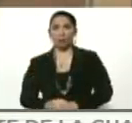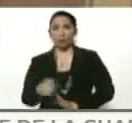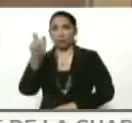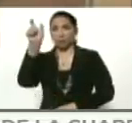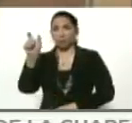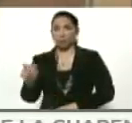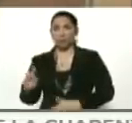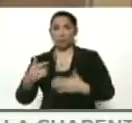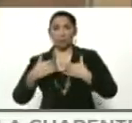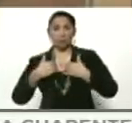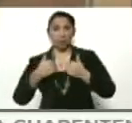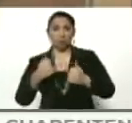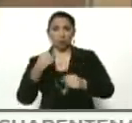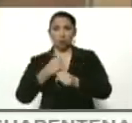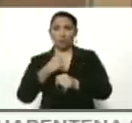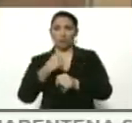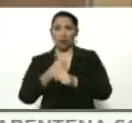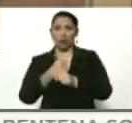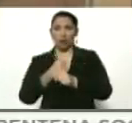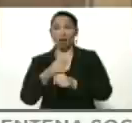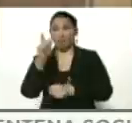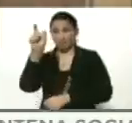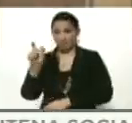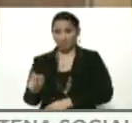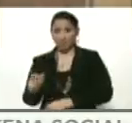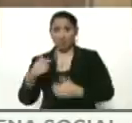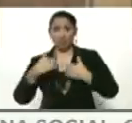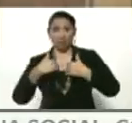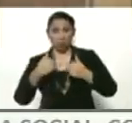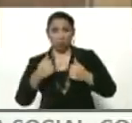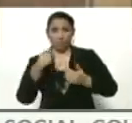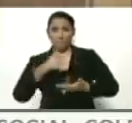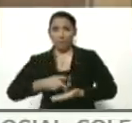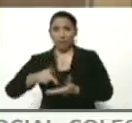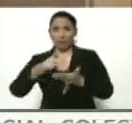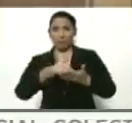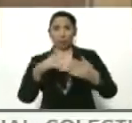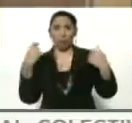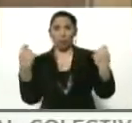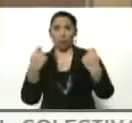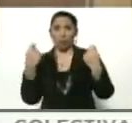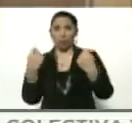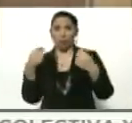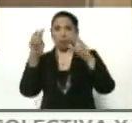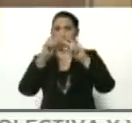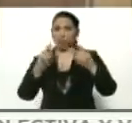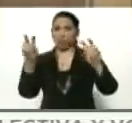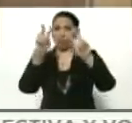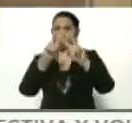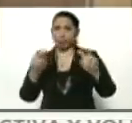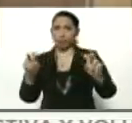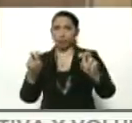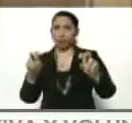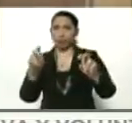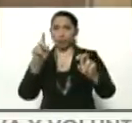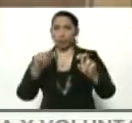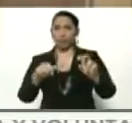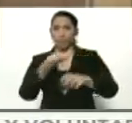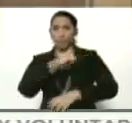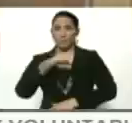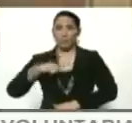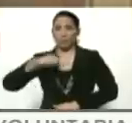salud y este personal de salud participó en las jornadas de despistaje masivo y